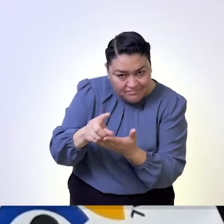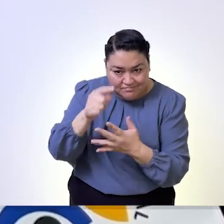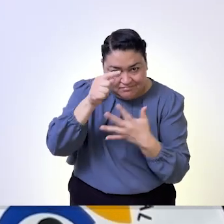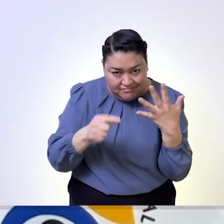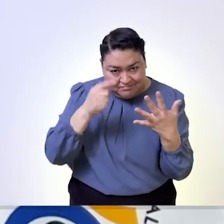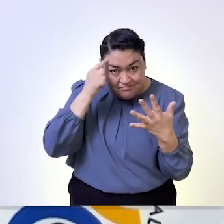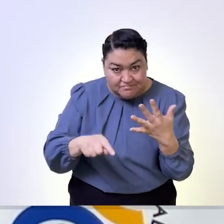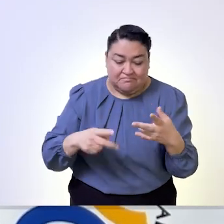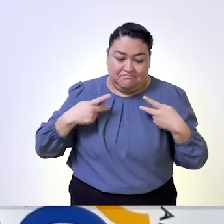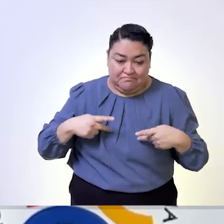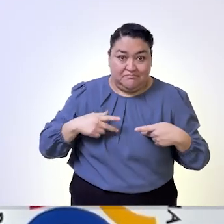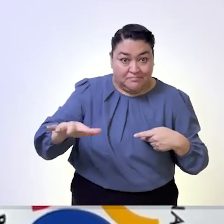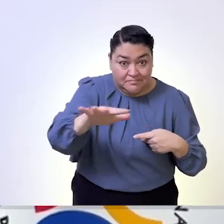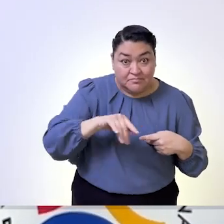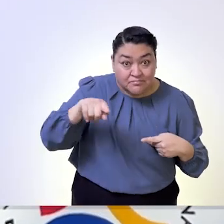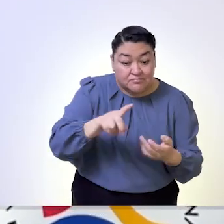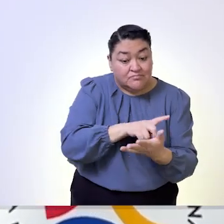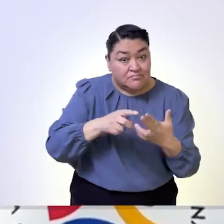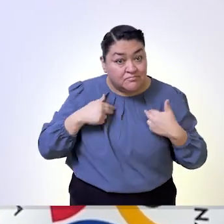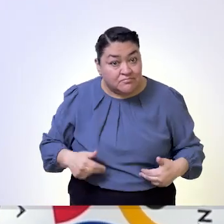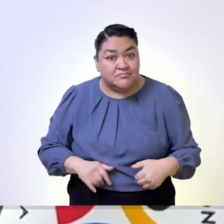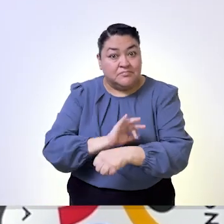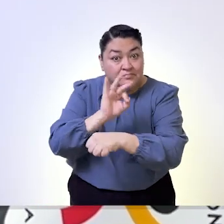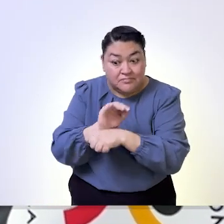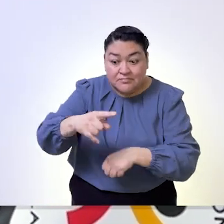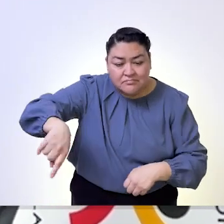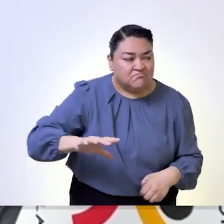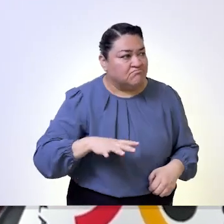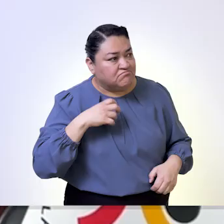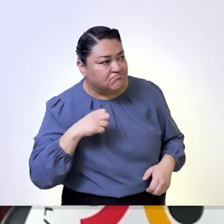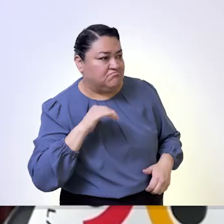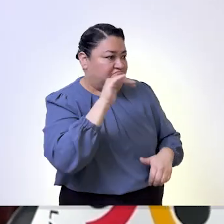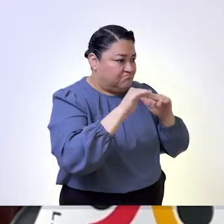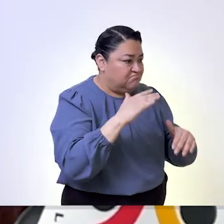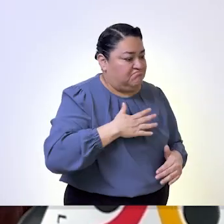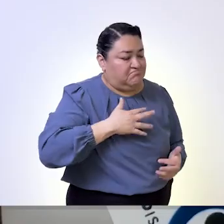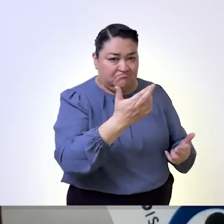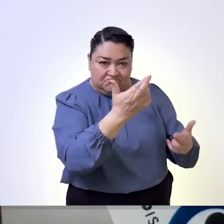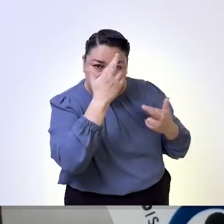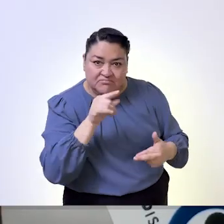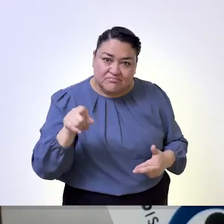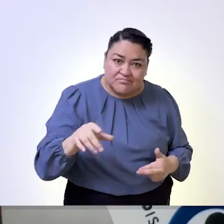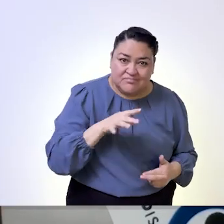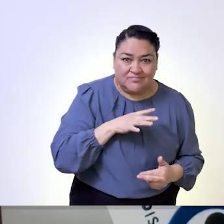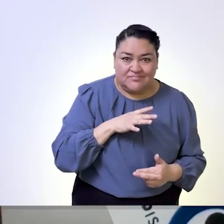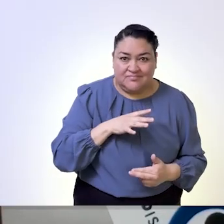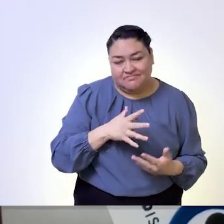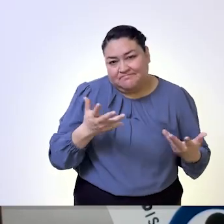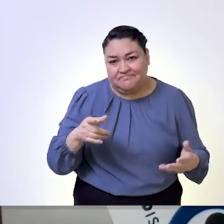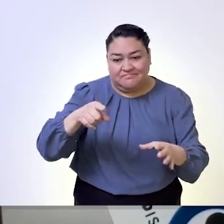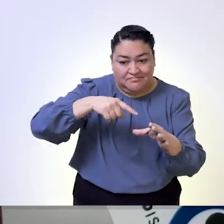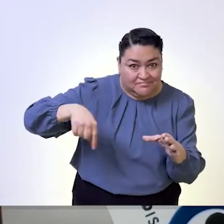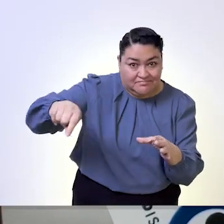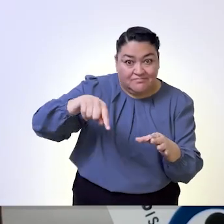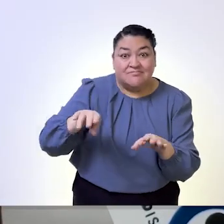derecho fundamental y en la lucha por los derechos humanos que ha sido creado, interpretado,